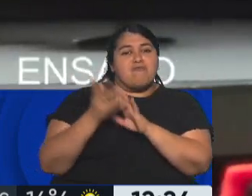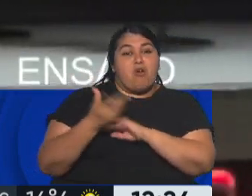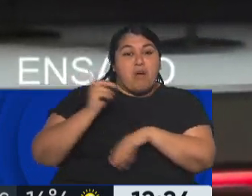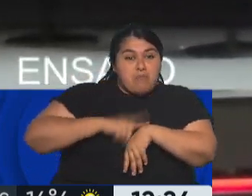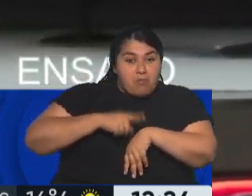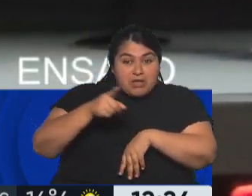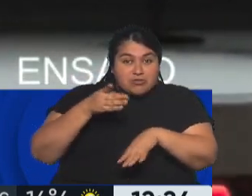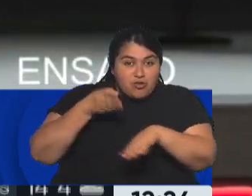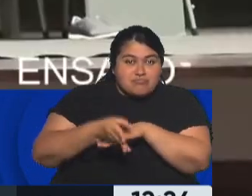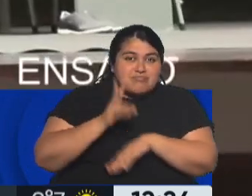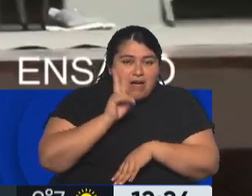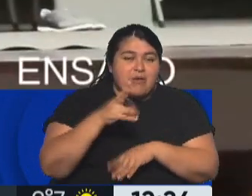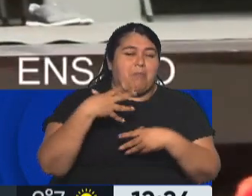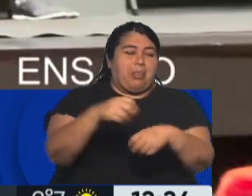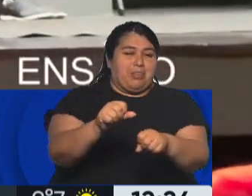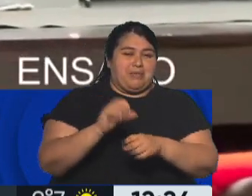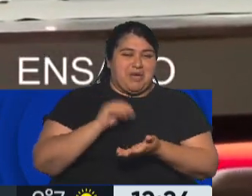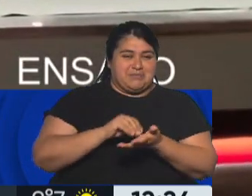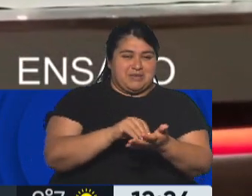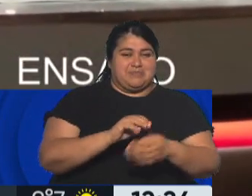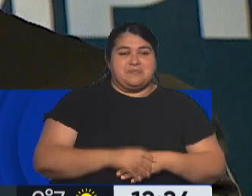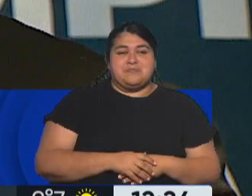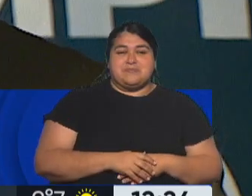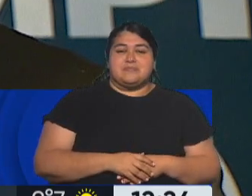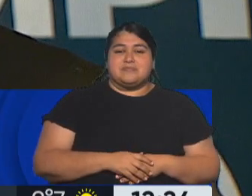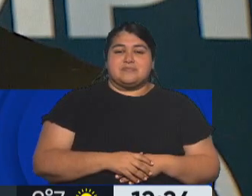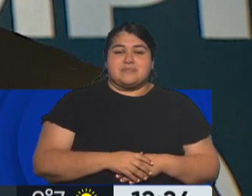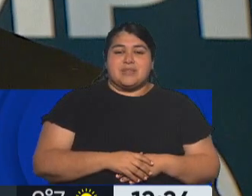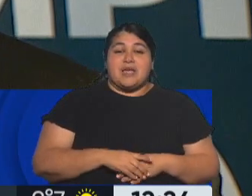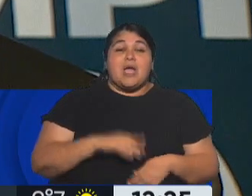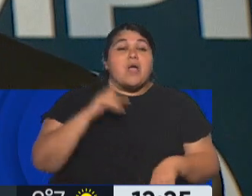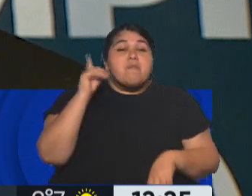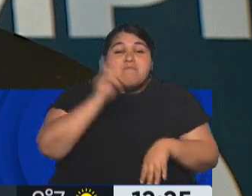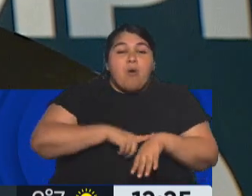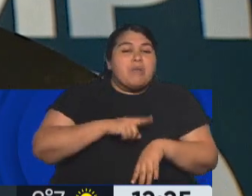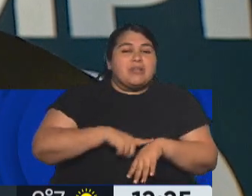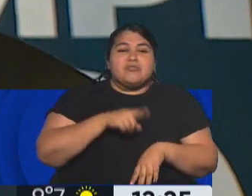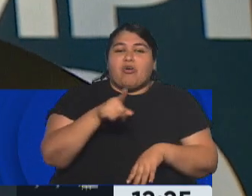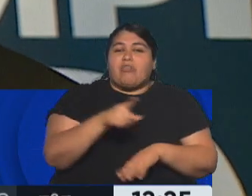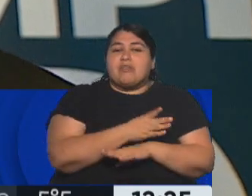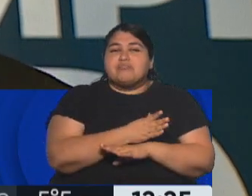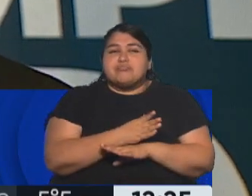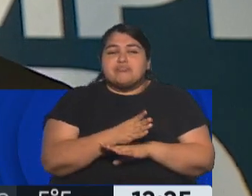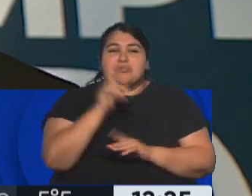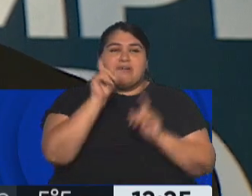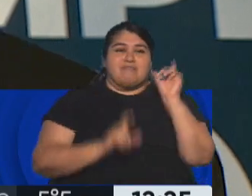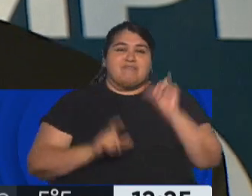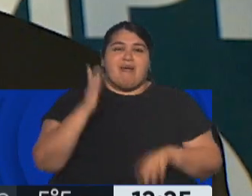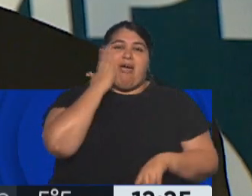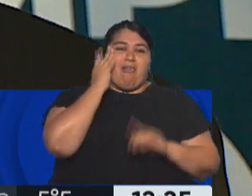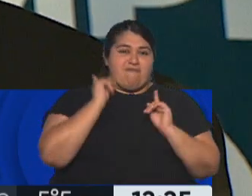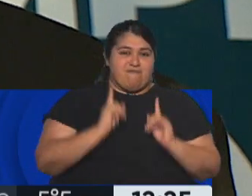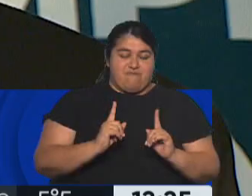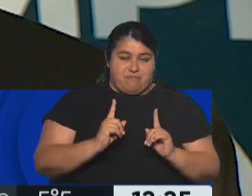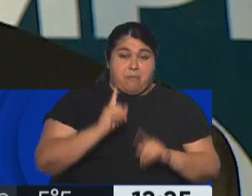la vengan a ver lo que se mantuvo incólume a lo largo de todas las versiones fueron los personajes los personajes